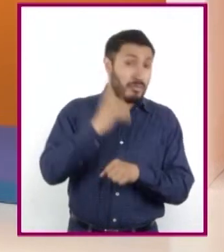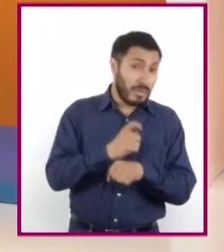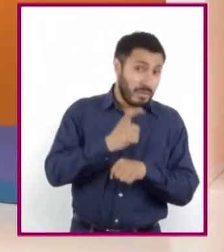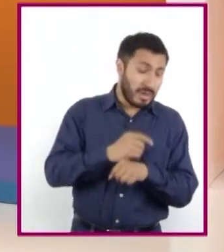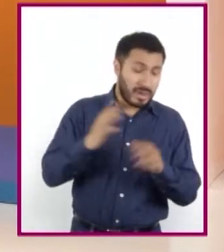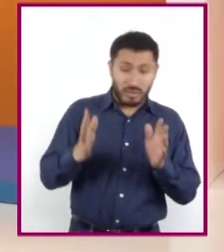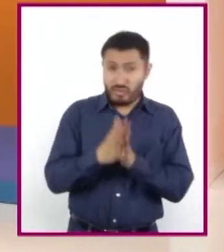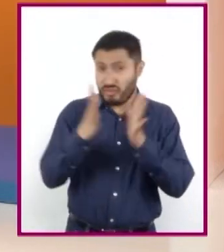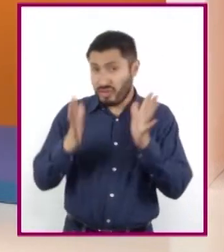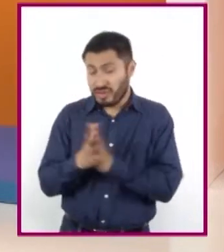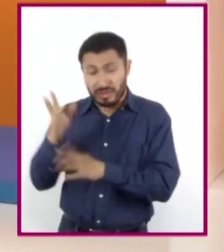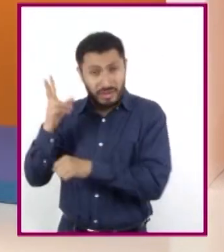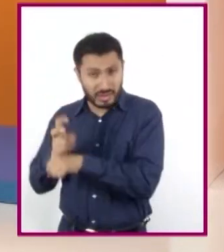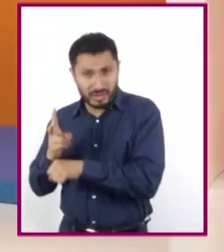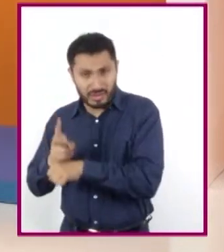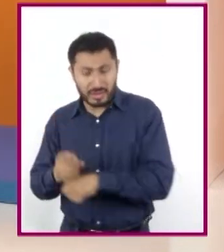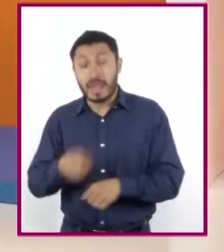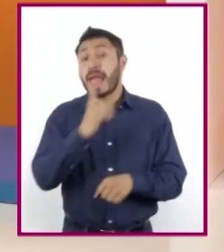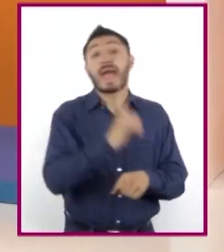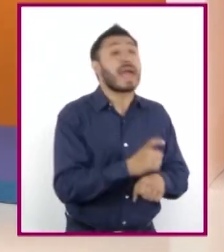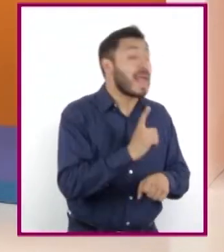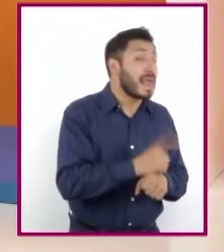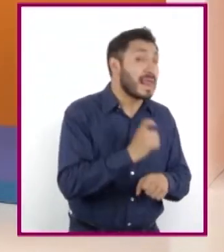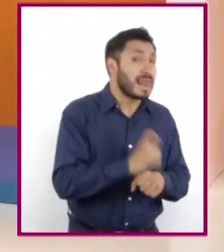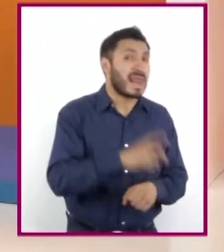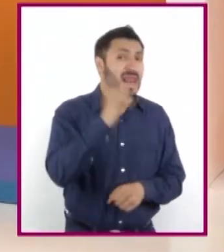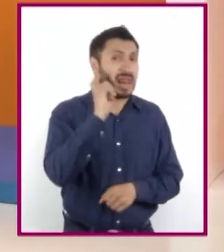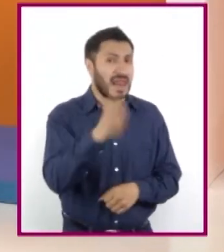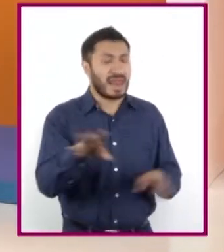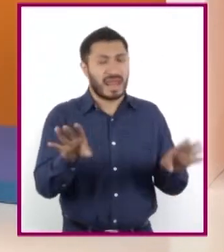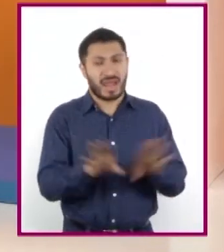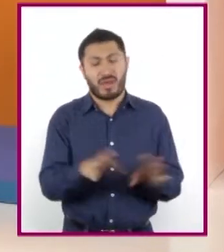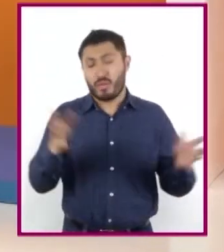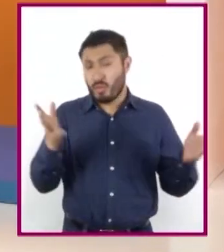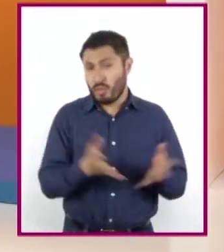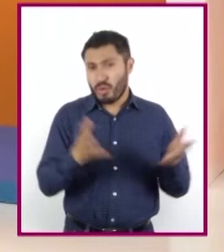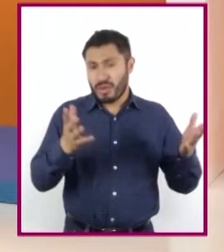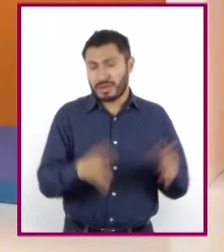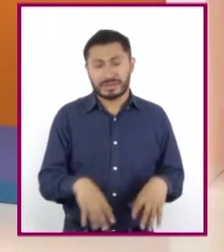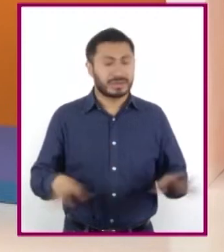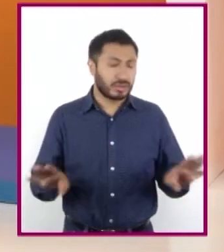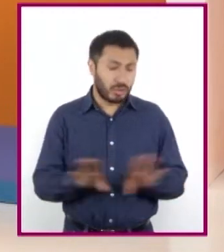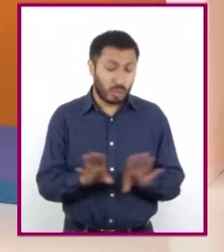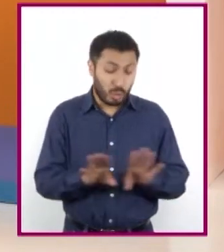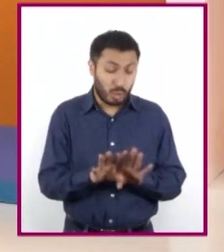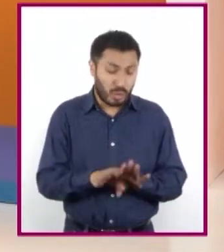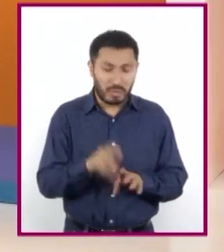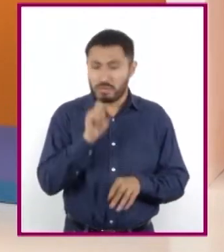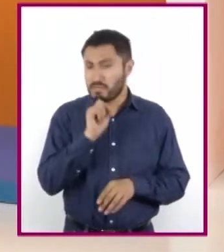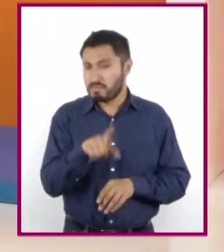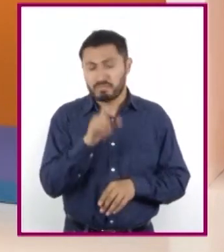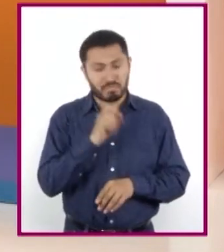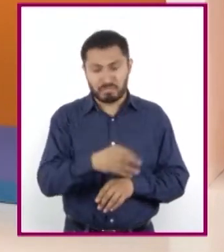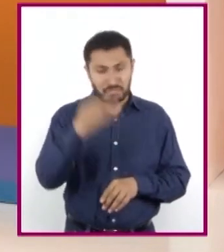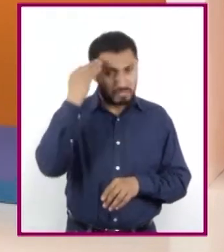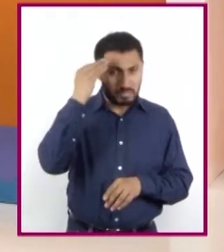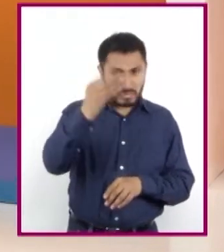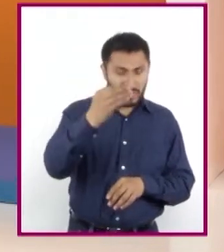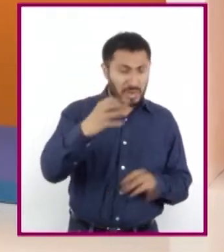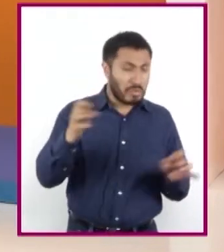secundarias. Las fuentes primarias son las que se han realizado prácticamente al mismo tiempo que